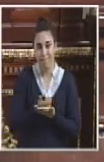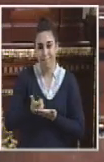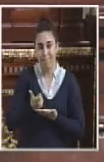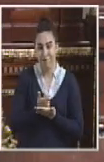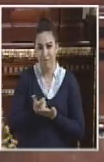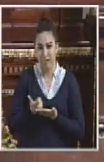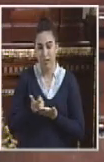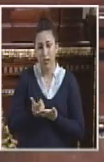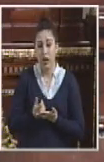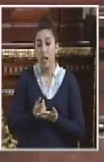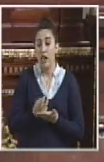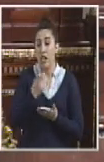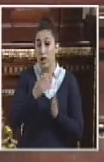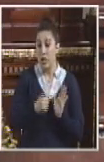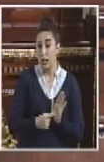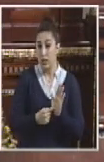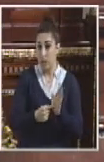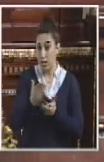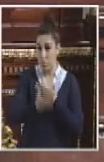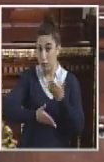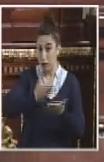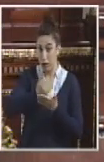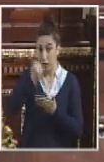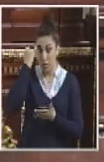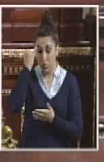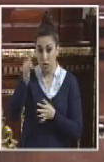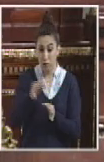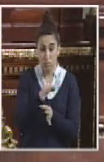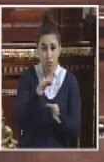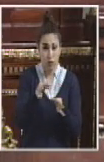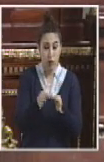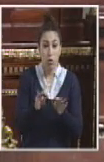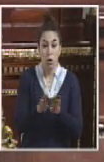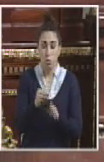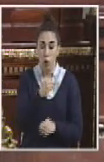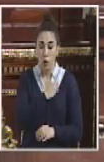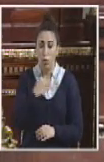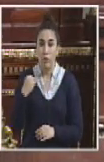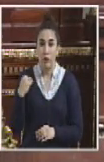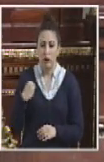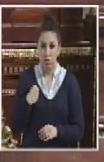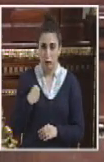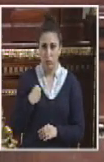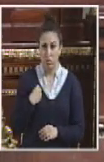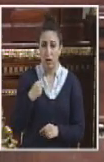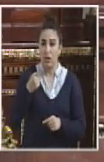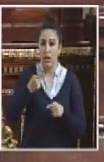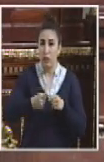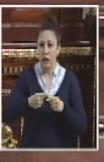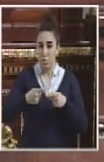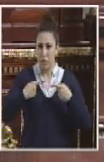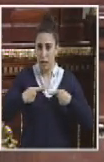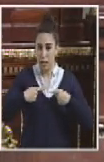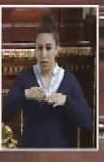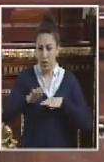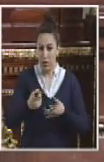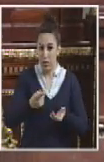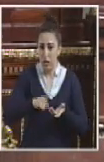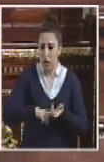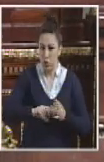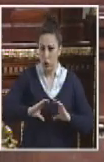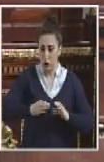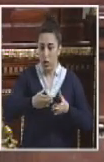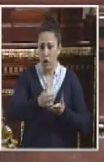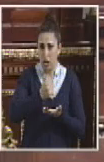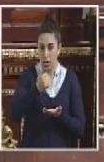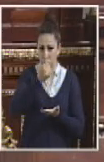La presente iniciativa cumple con la obligación legislativa de quienes integramos el Congreso de la